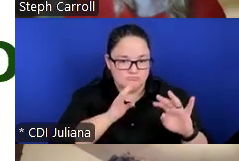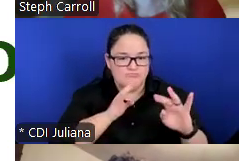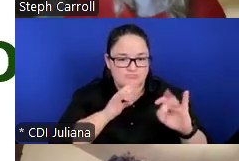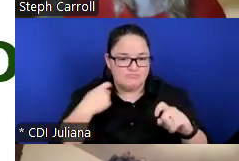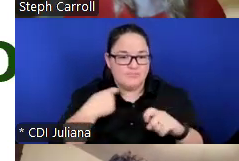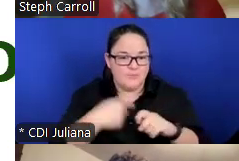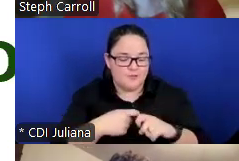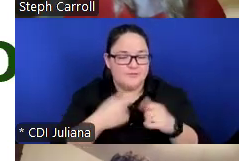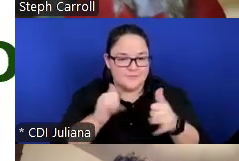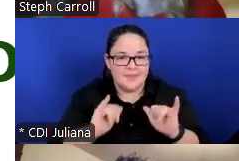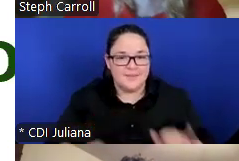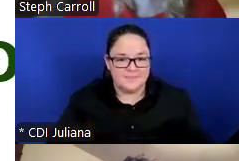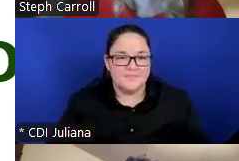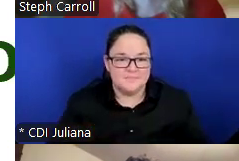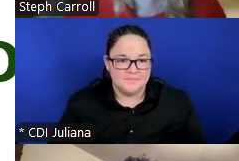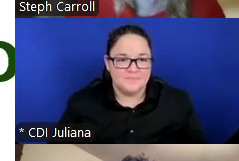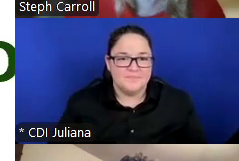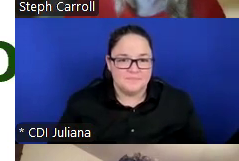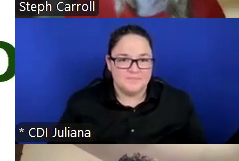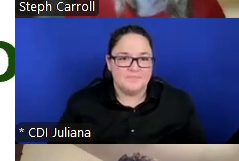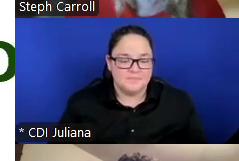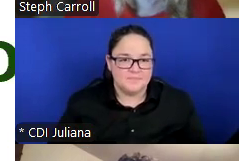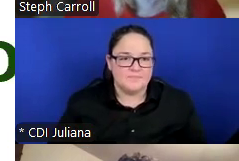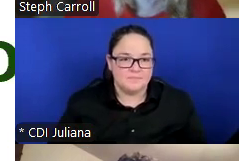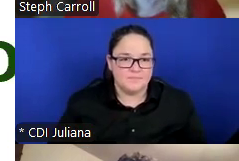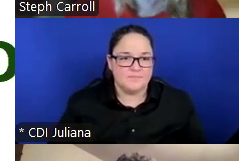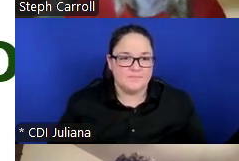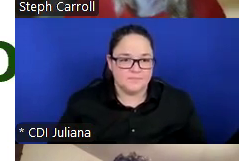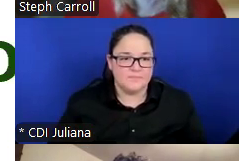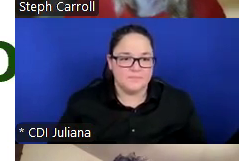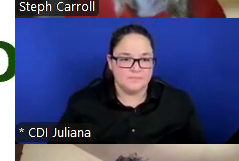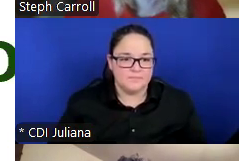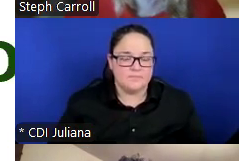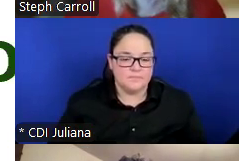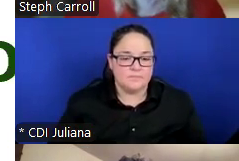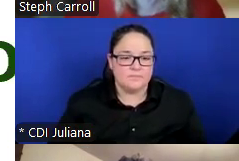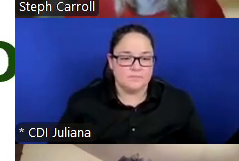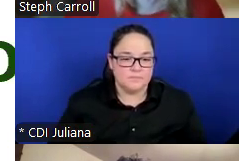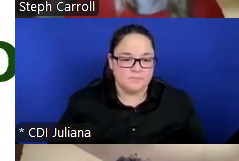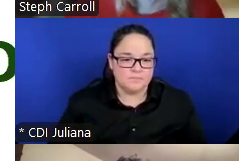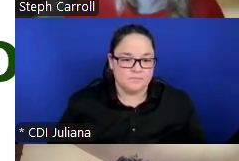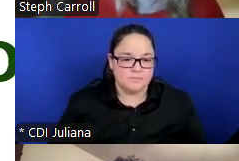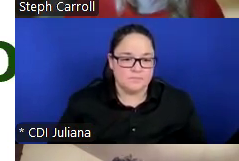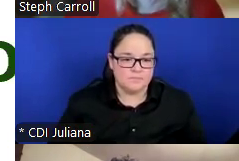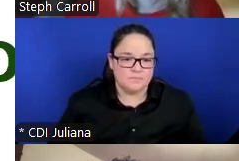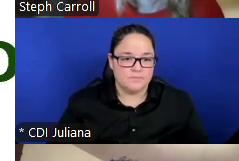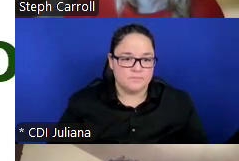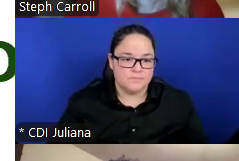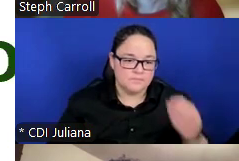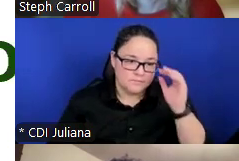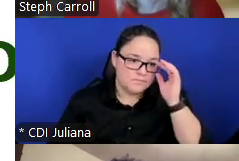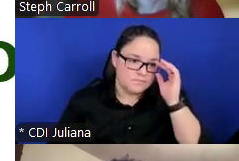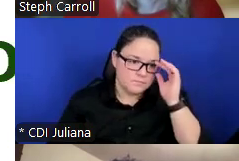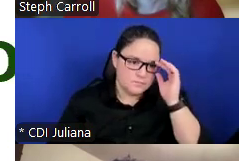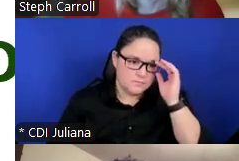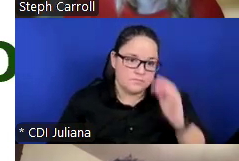la interpretación, pulse el icono del mundo o interpretación de idiomas. A continuación, elija su